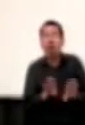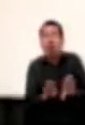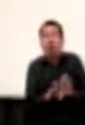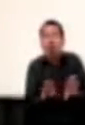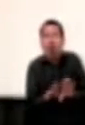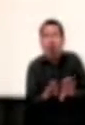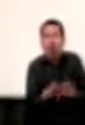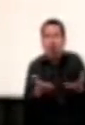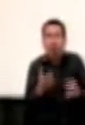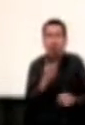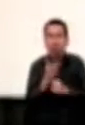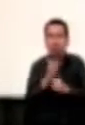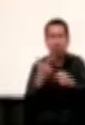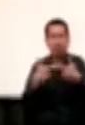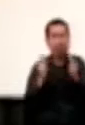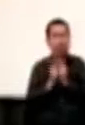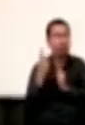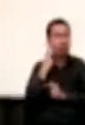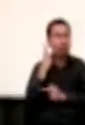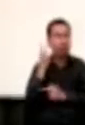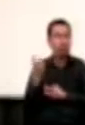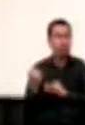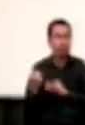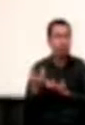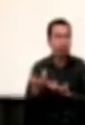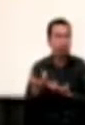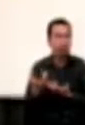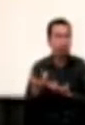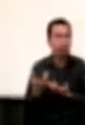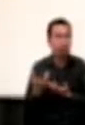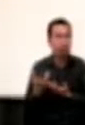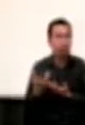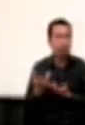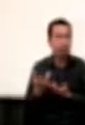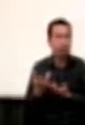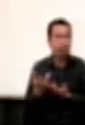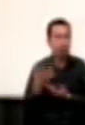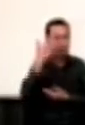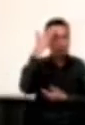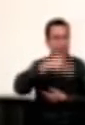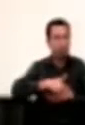es la institución peor calificada, con 11%.